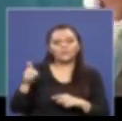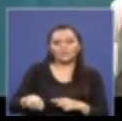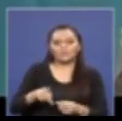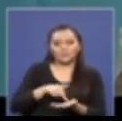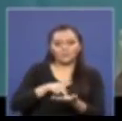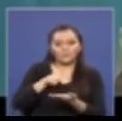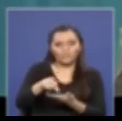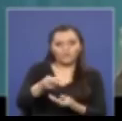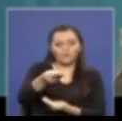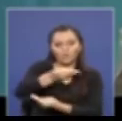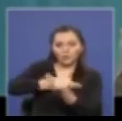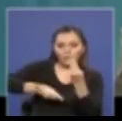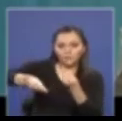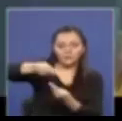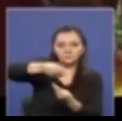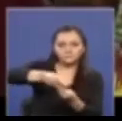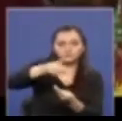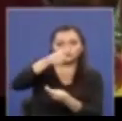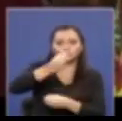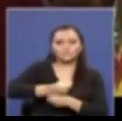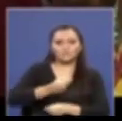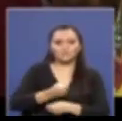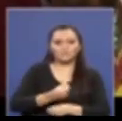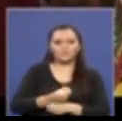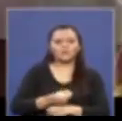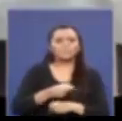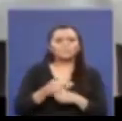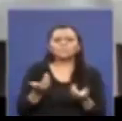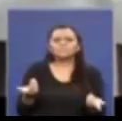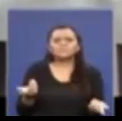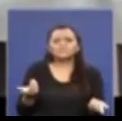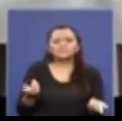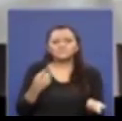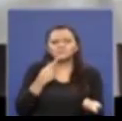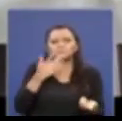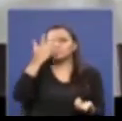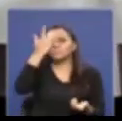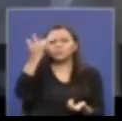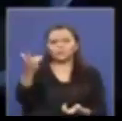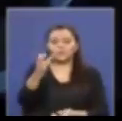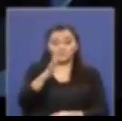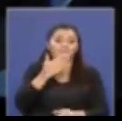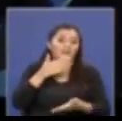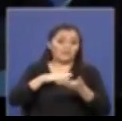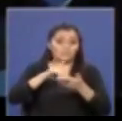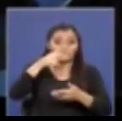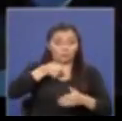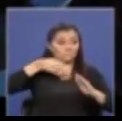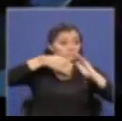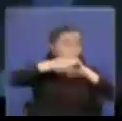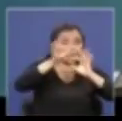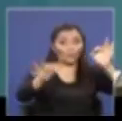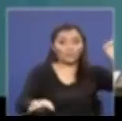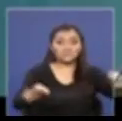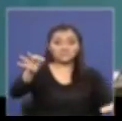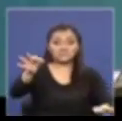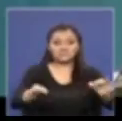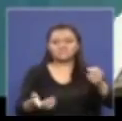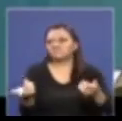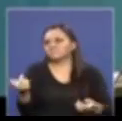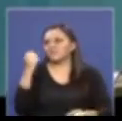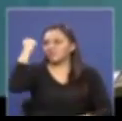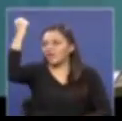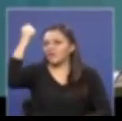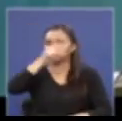pagar, compensar por sus acciones. ¿Por qué no hay tribunales para algo tan fundamental como